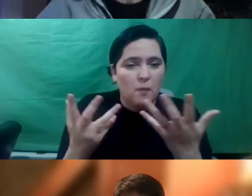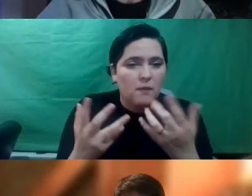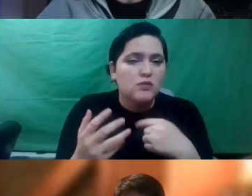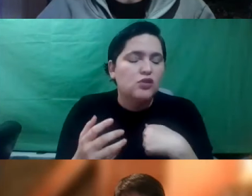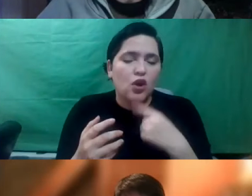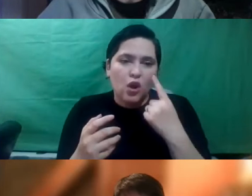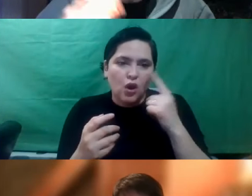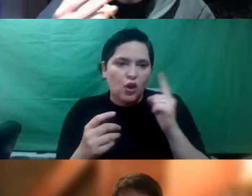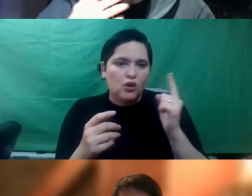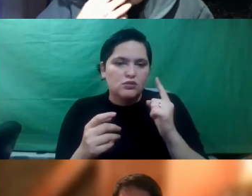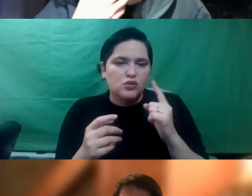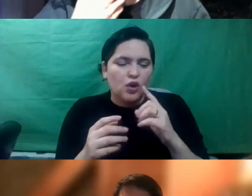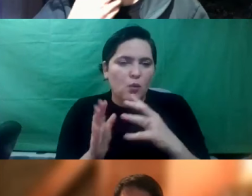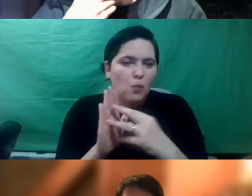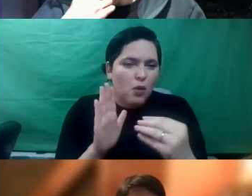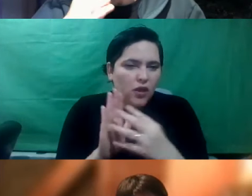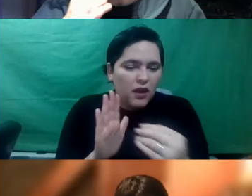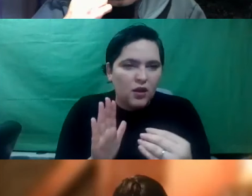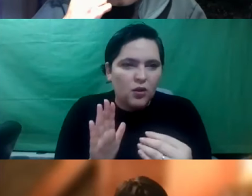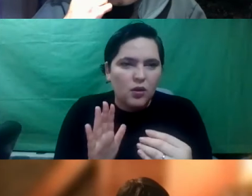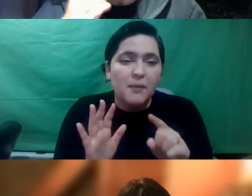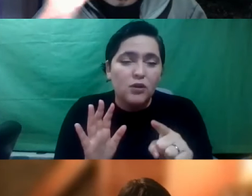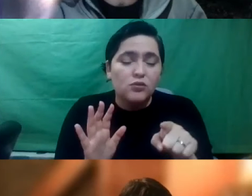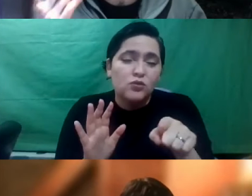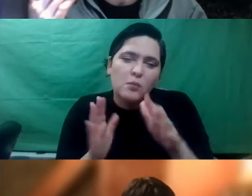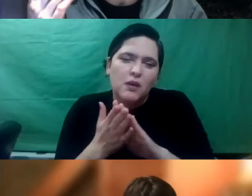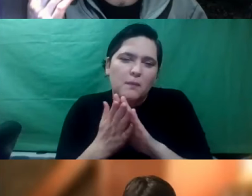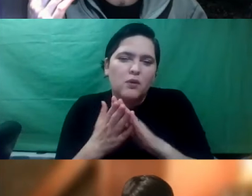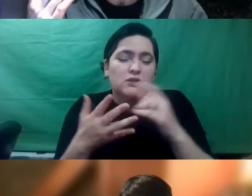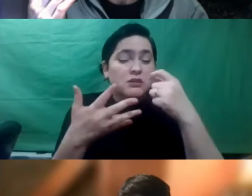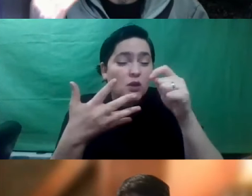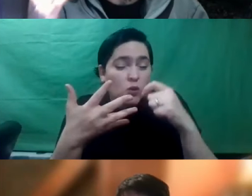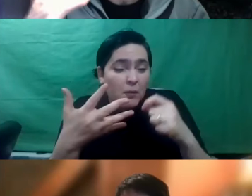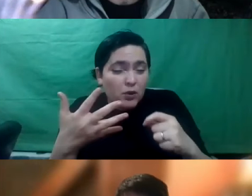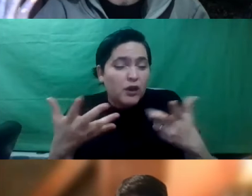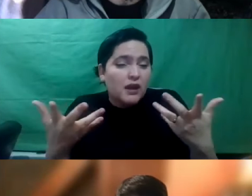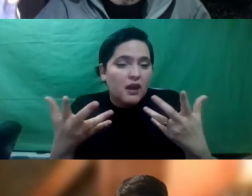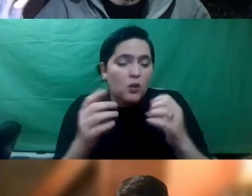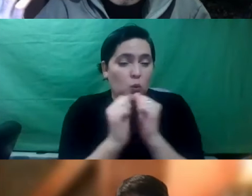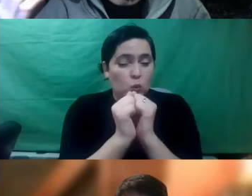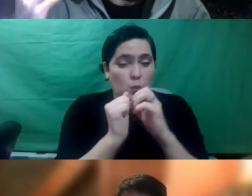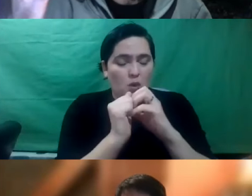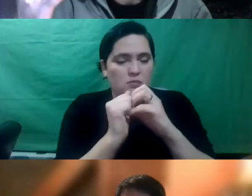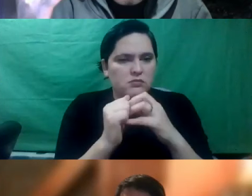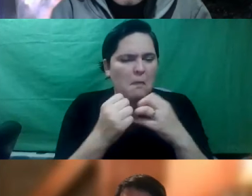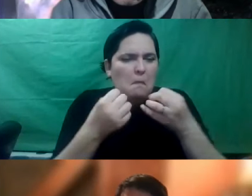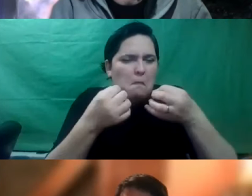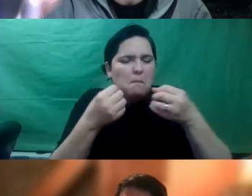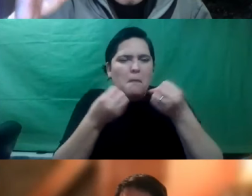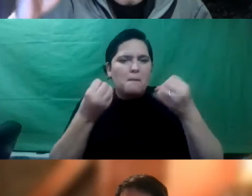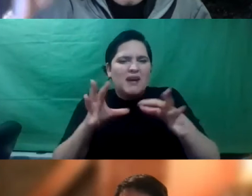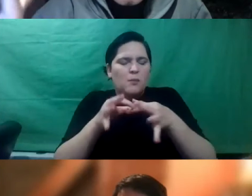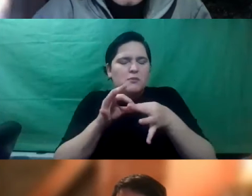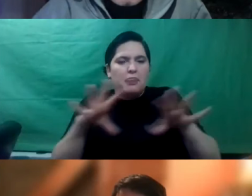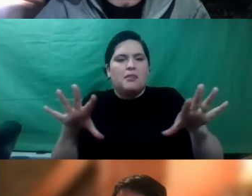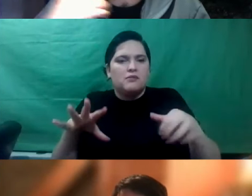sí, si tú sabes que la sintomatología asociada a tumores implica pérdida de conexiones, Entonces eso sí se puede modelar, porque tú tienes un conectoma y